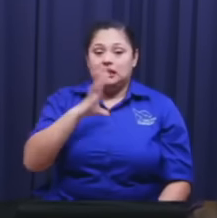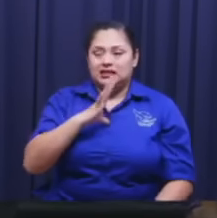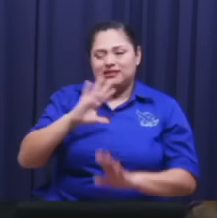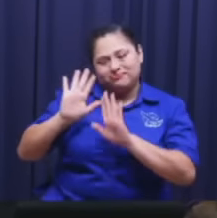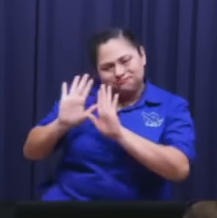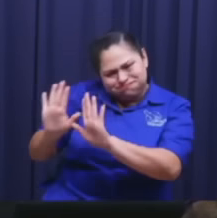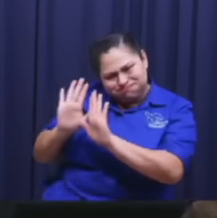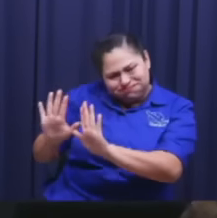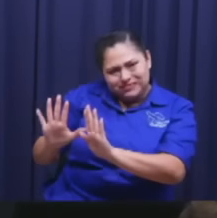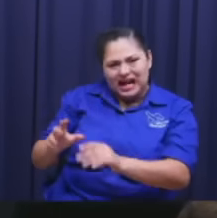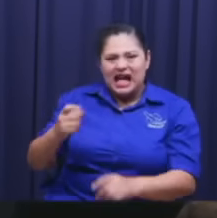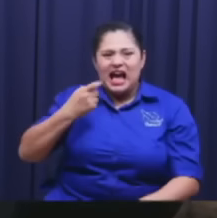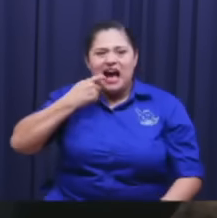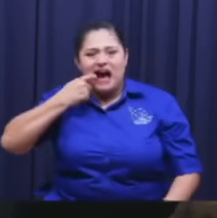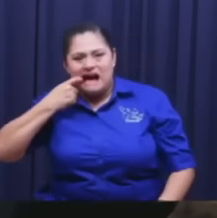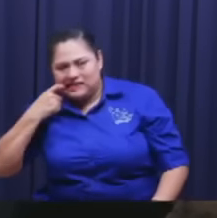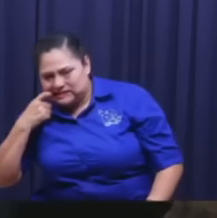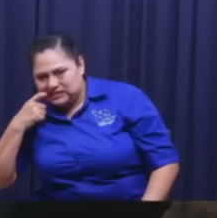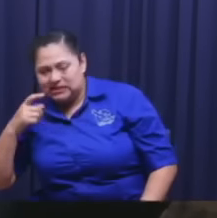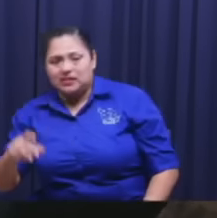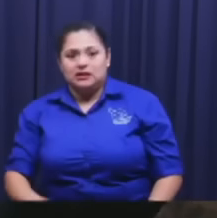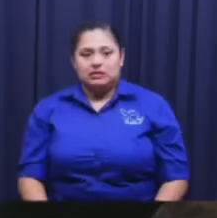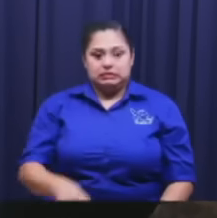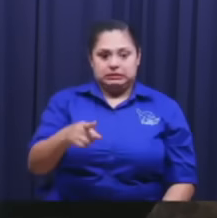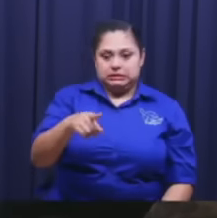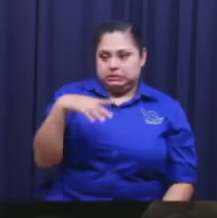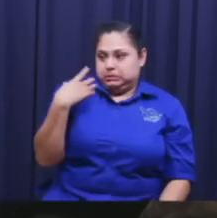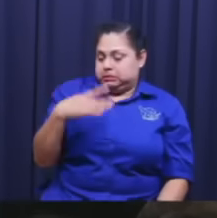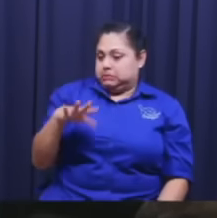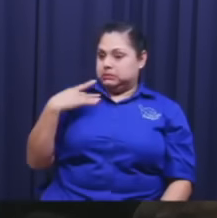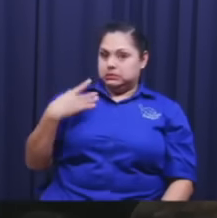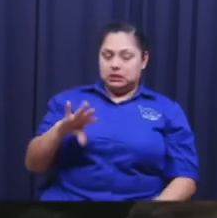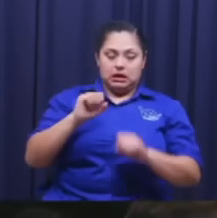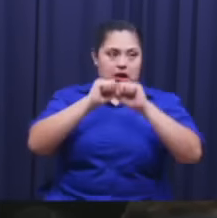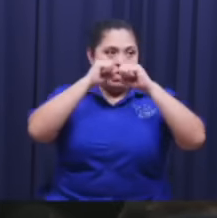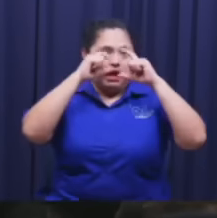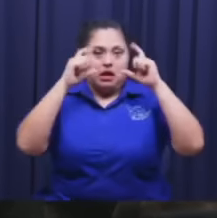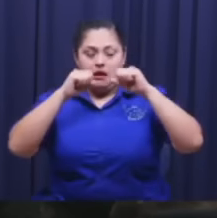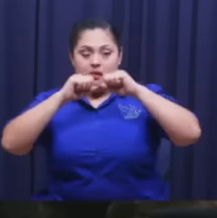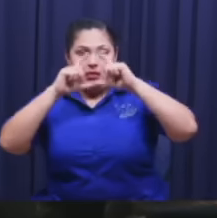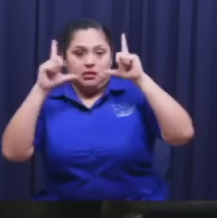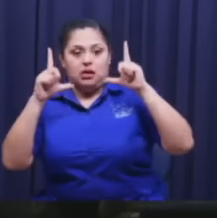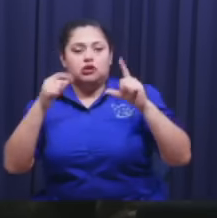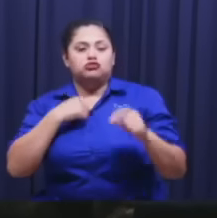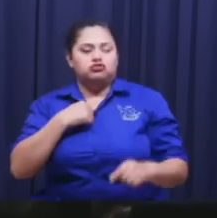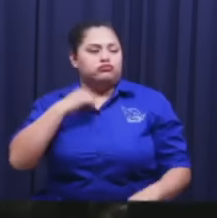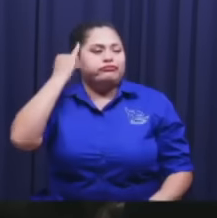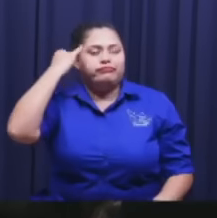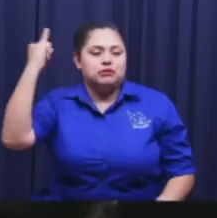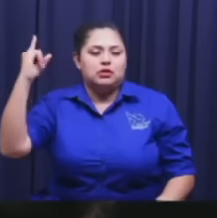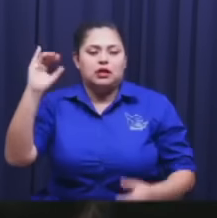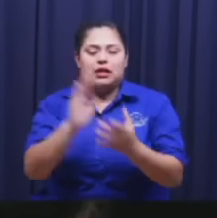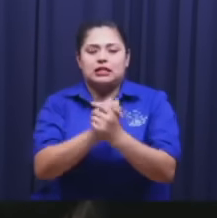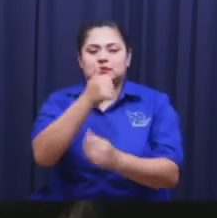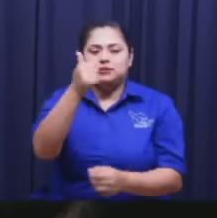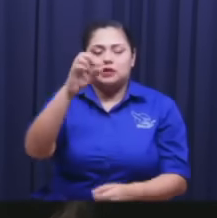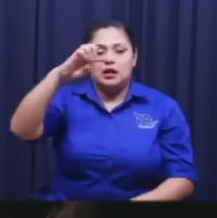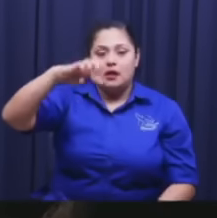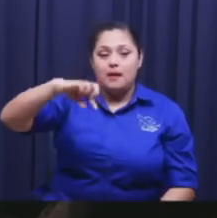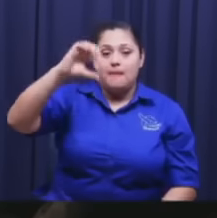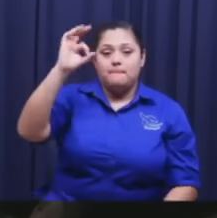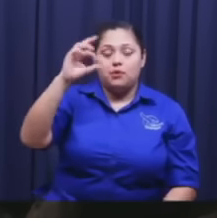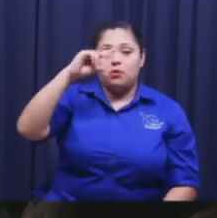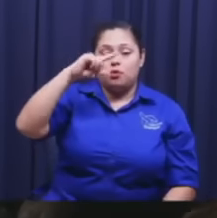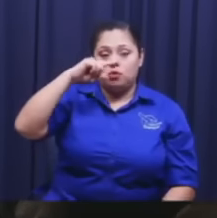tentación. ¿Y qué tentación nota debe haber sido, hermano? Yo imagino que la esposa de Potifar no estaba tan